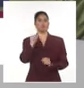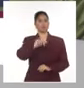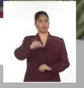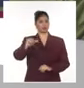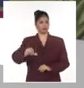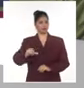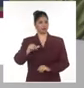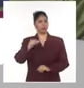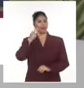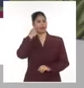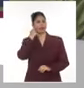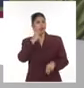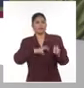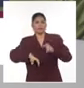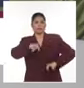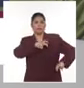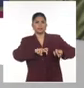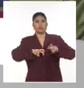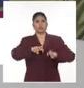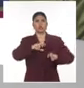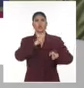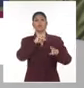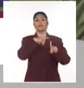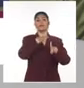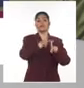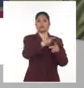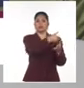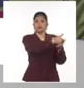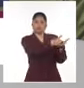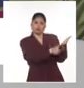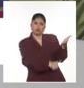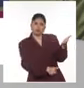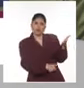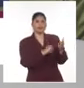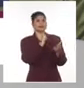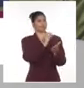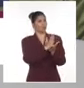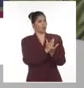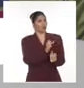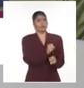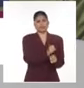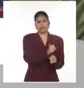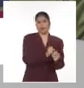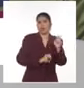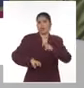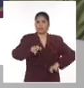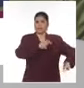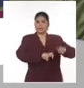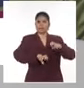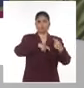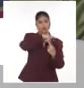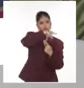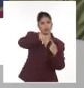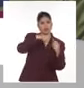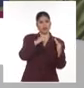trayectoria laboral, estudiantil, sus condiciones, sus valores. Se hicieron investigaciones en los barrios, comunidades, para